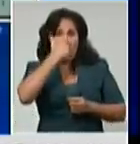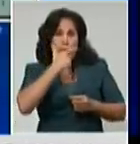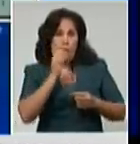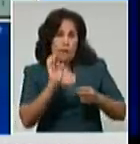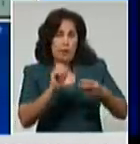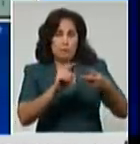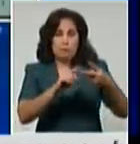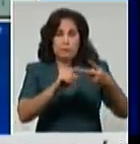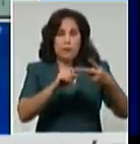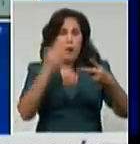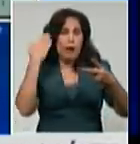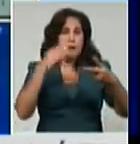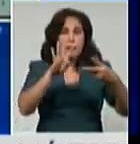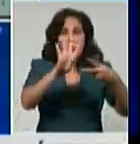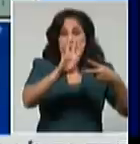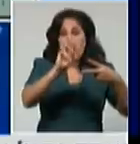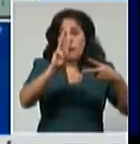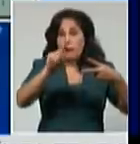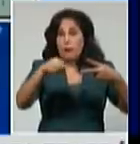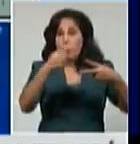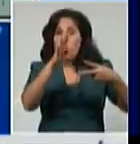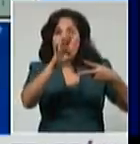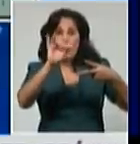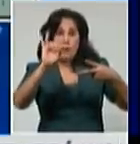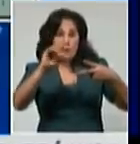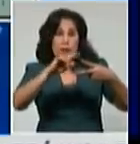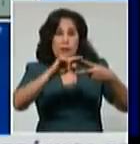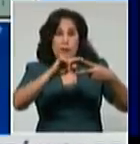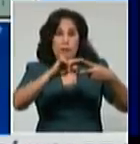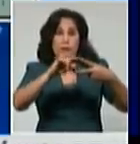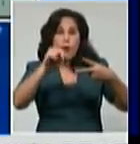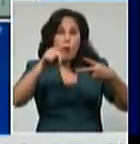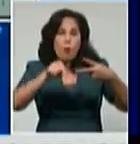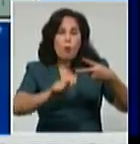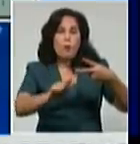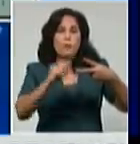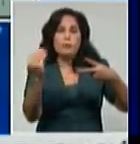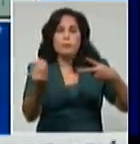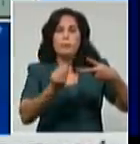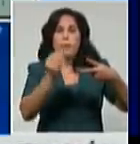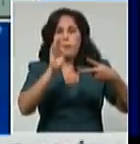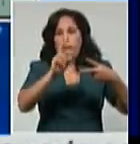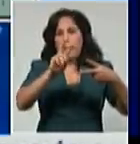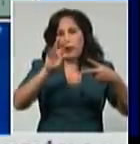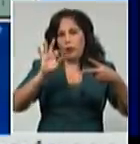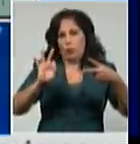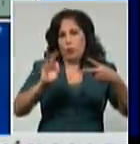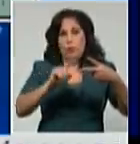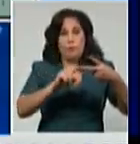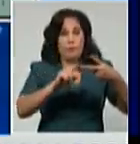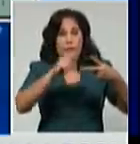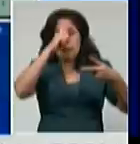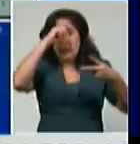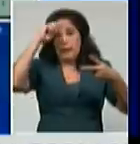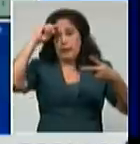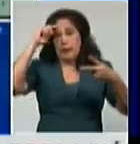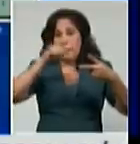Ciego tenía 43,47 y hoy tiene 28. Santi Espíritu